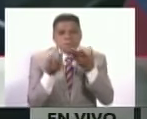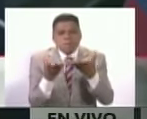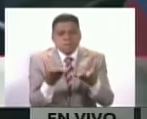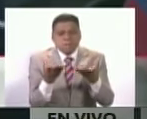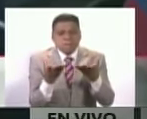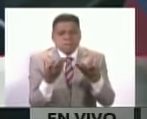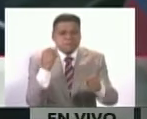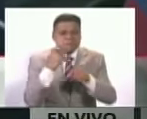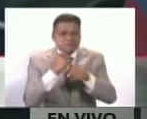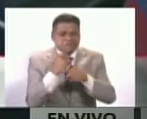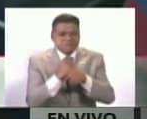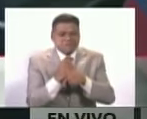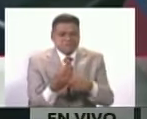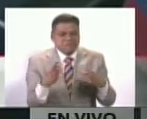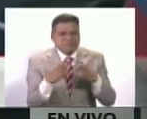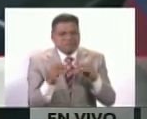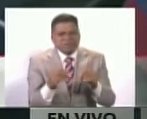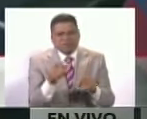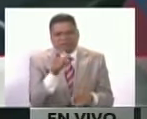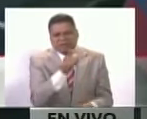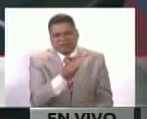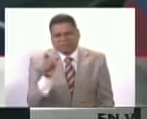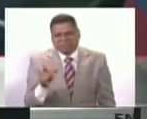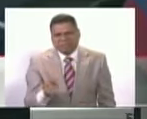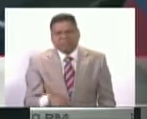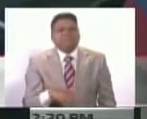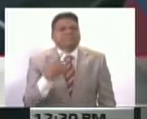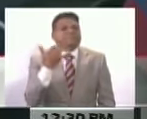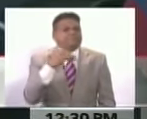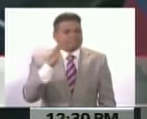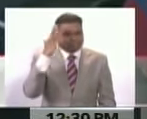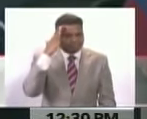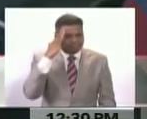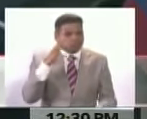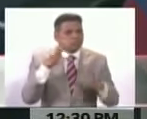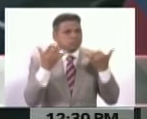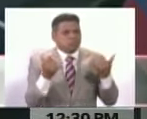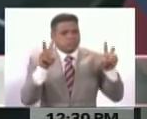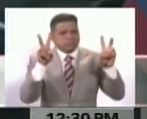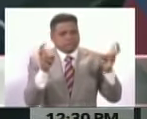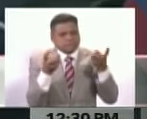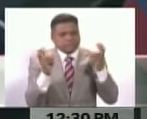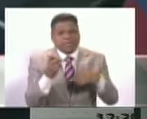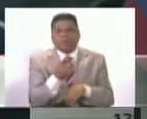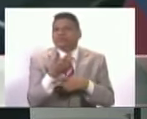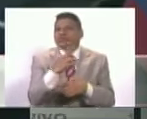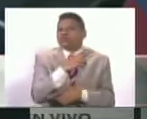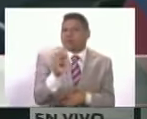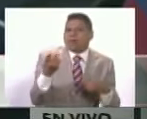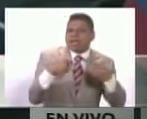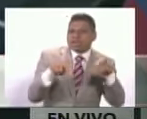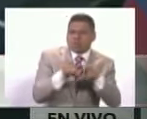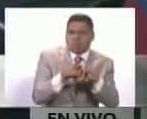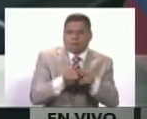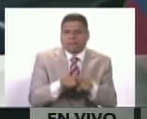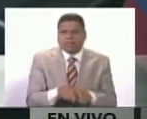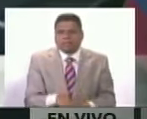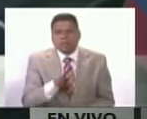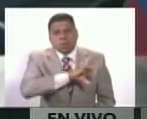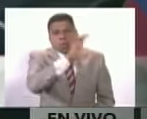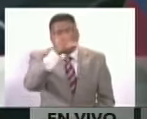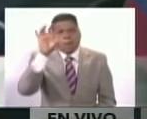Sabemos que hay que tener un debate sobre este tema. No es lo mismo un país de renta baja